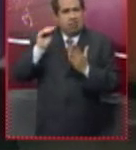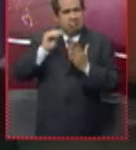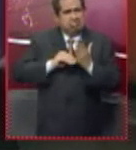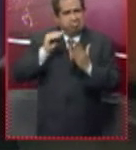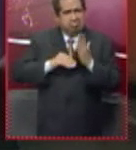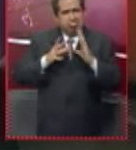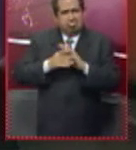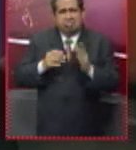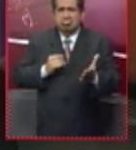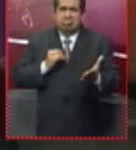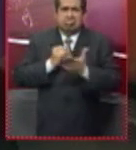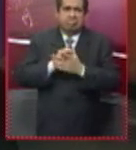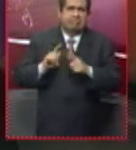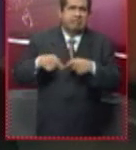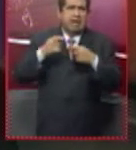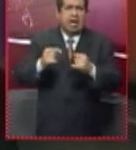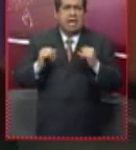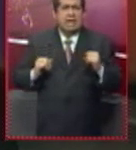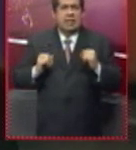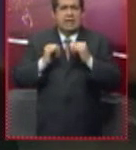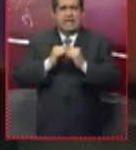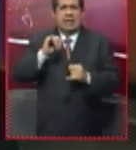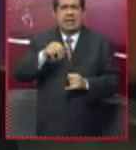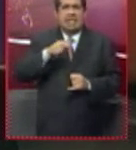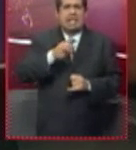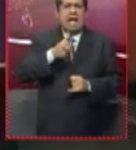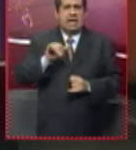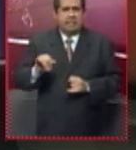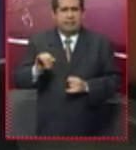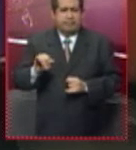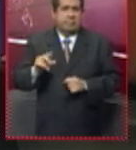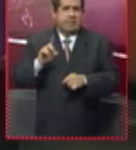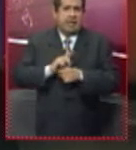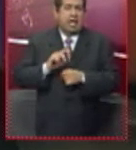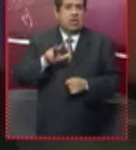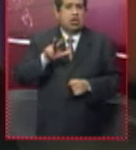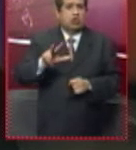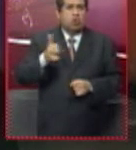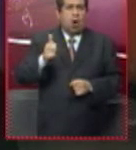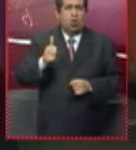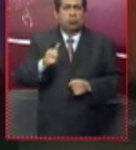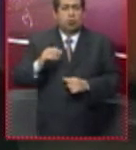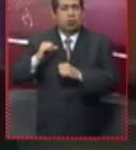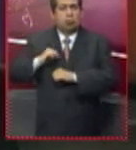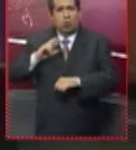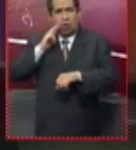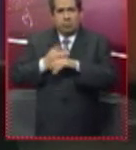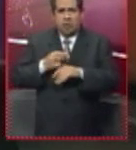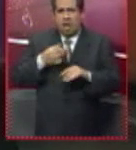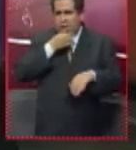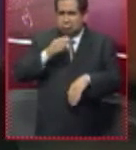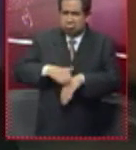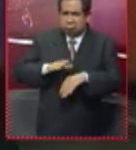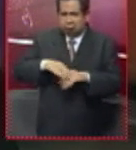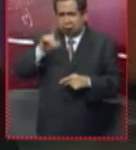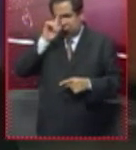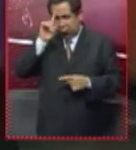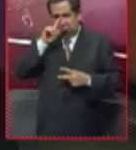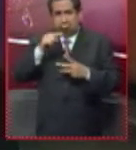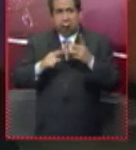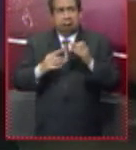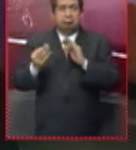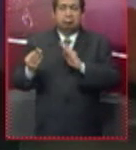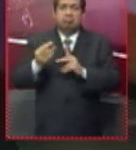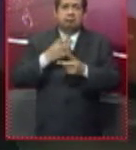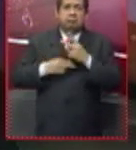documento que fue remitido a los comisionados del Instituto Nacional de Acceso a la Información. El 18 de agosto, los comisionados remitieron sus observaciones. En estas audiencias